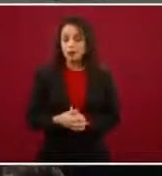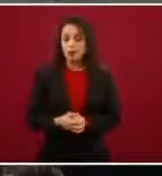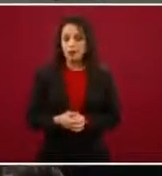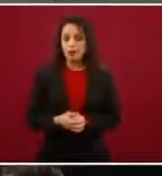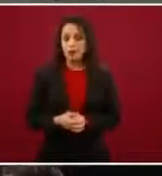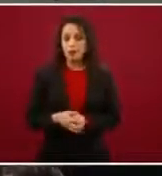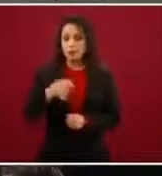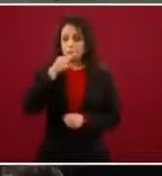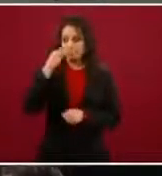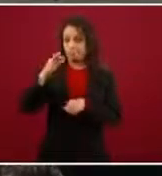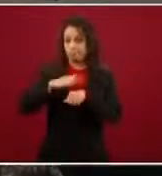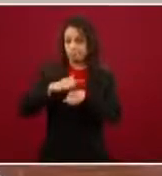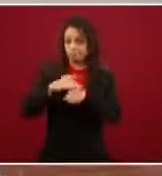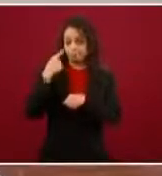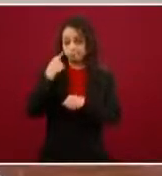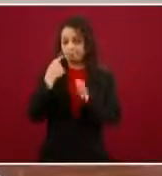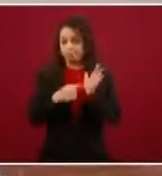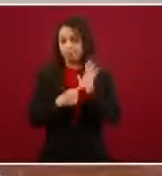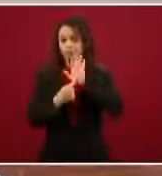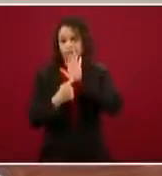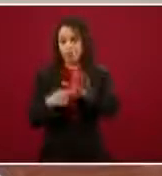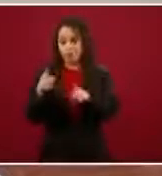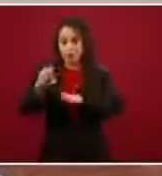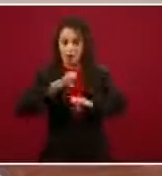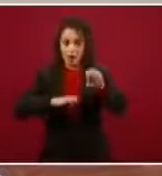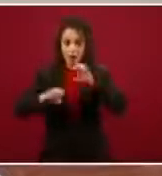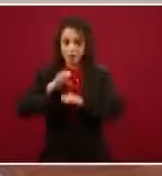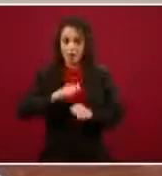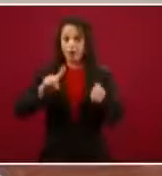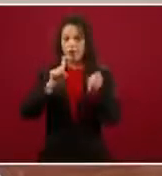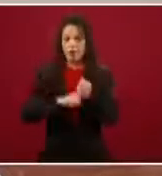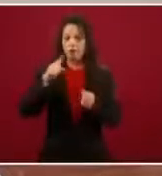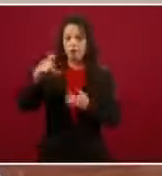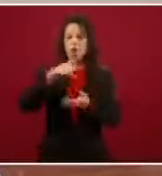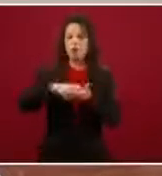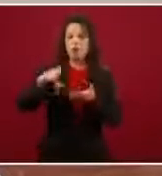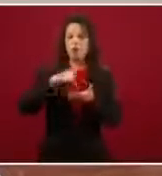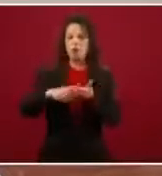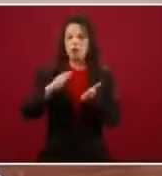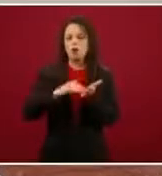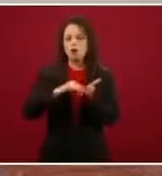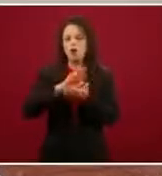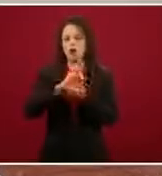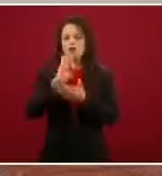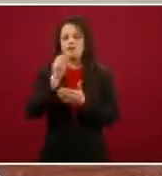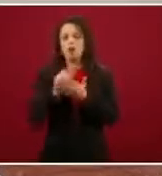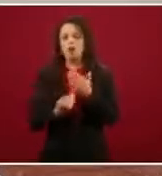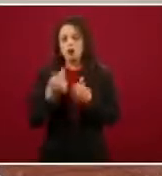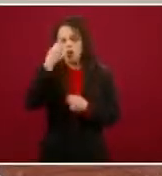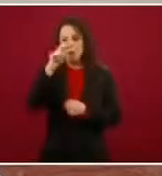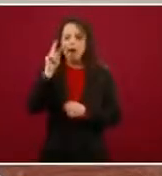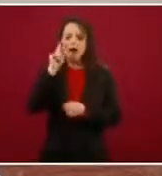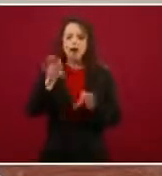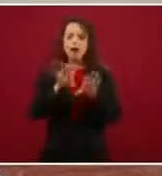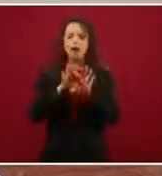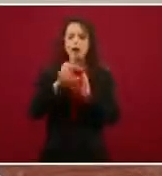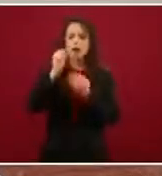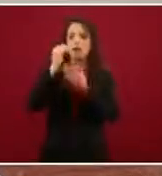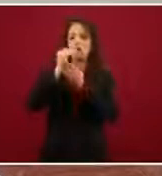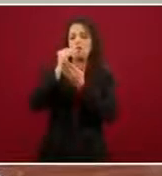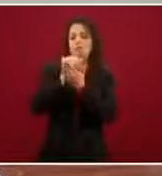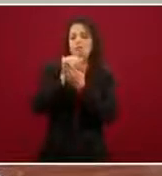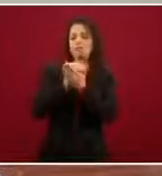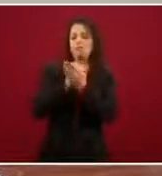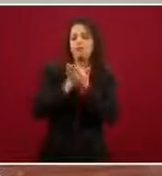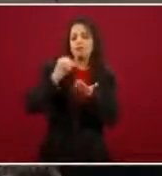arroja es que se trata de una empresa que compra facturas para efecto de elevar sus gastos y reducir su porcentaje de pago